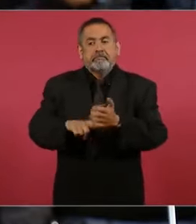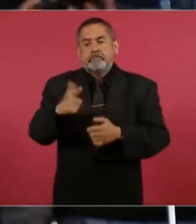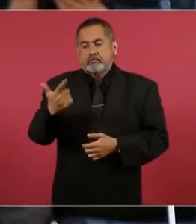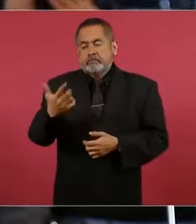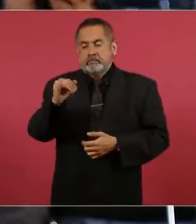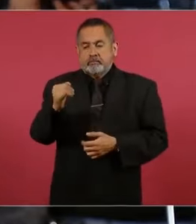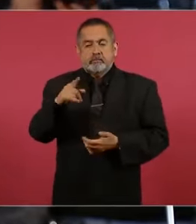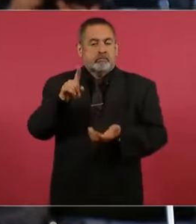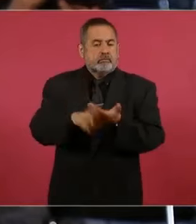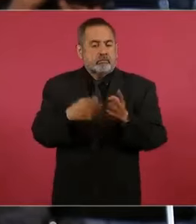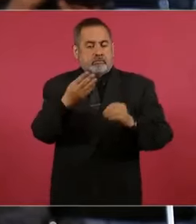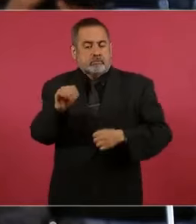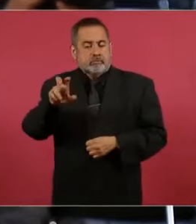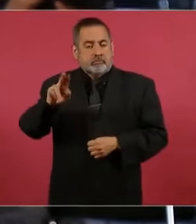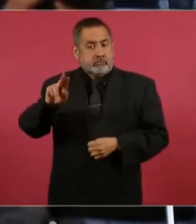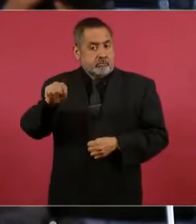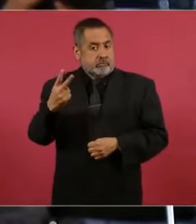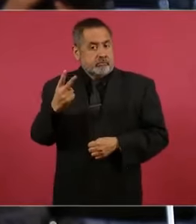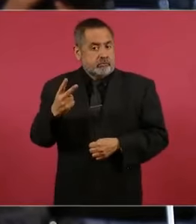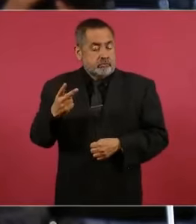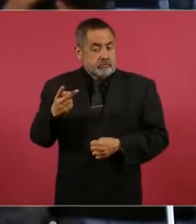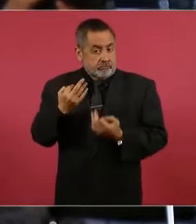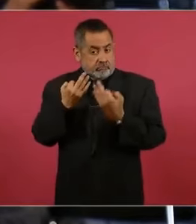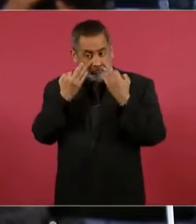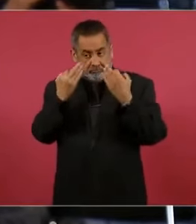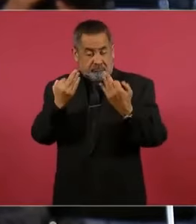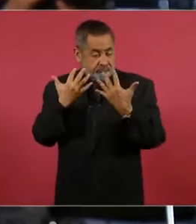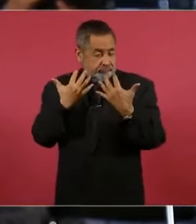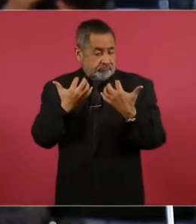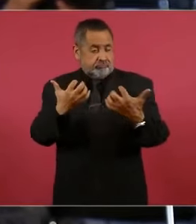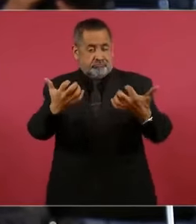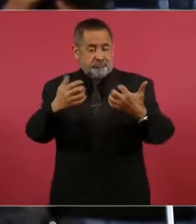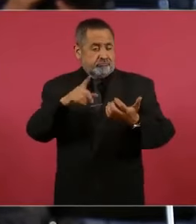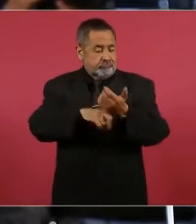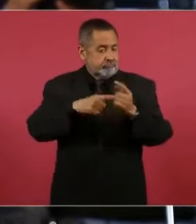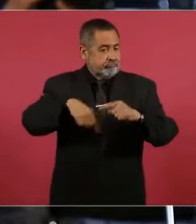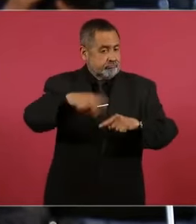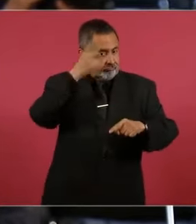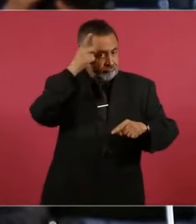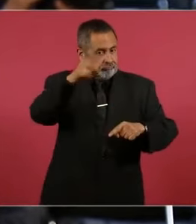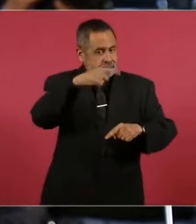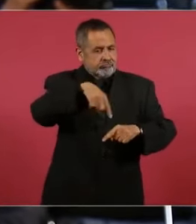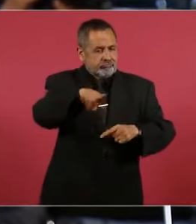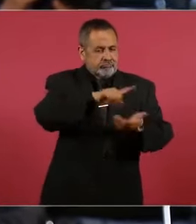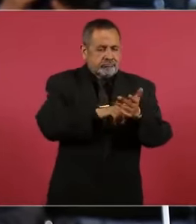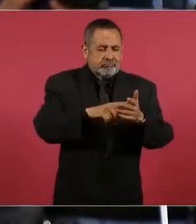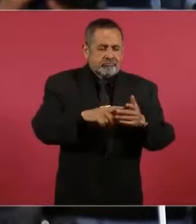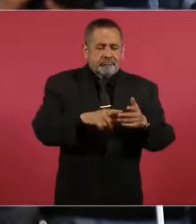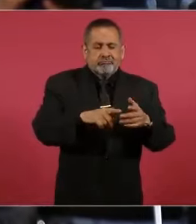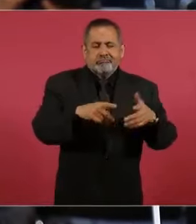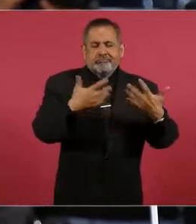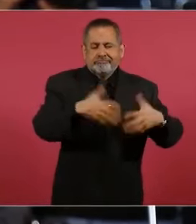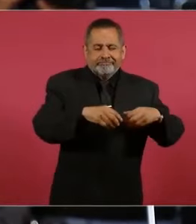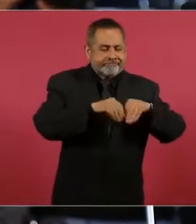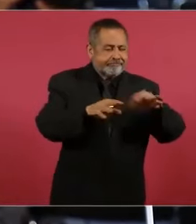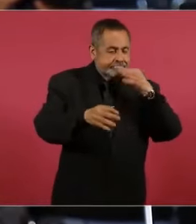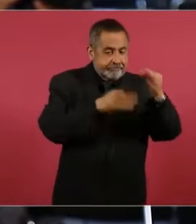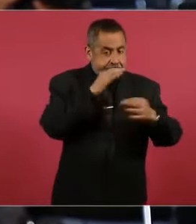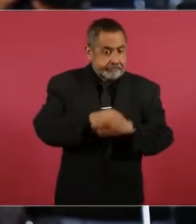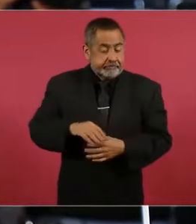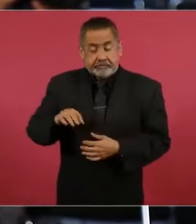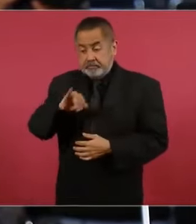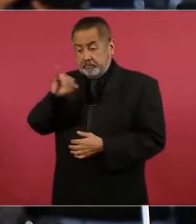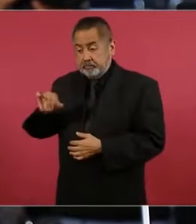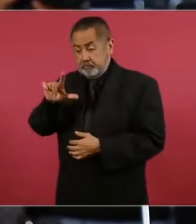de junio de 1982, frente a directores y propietarios de empresas de comunicación, él les